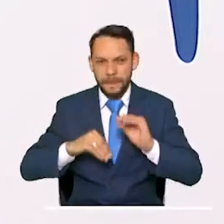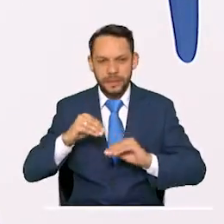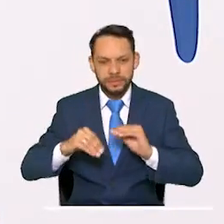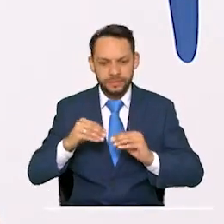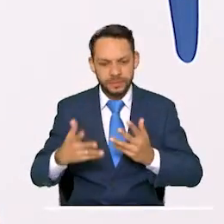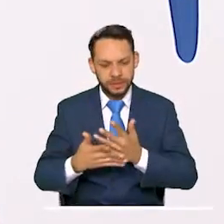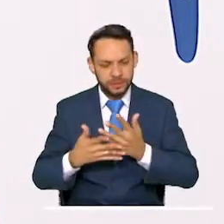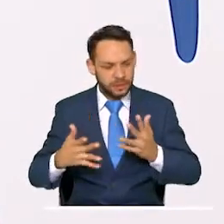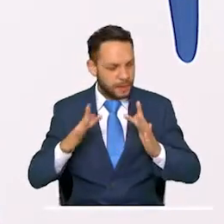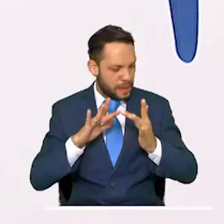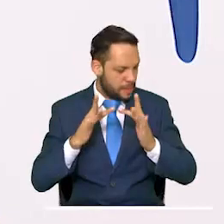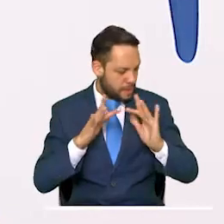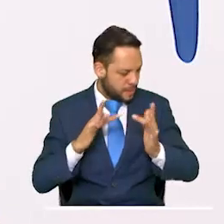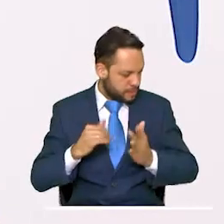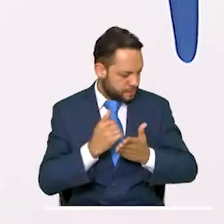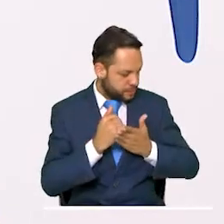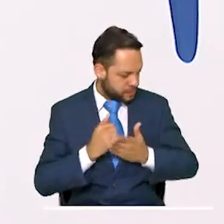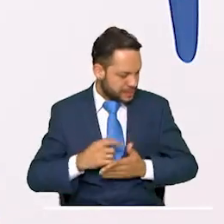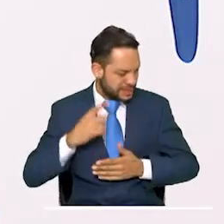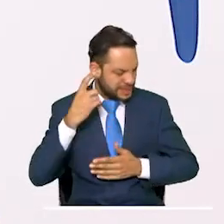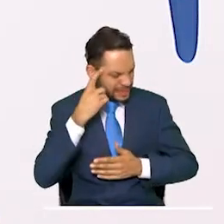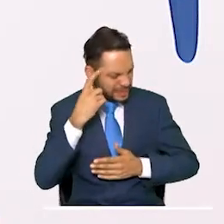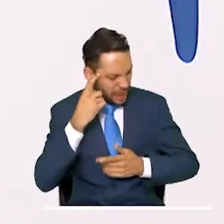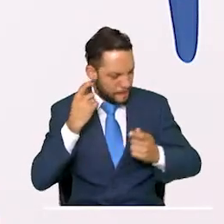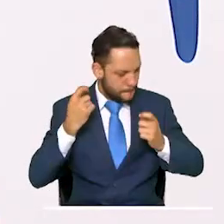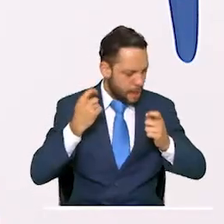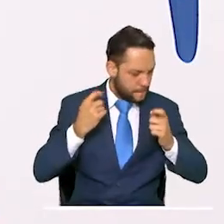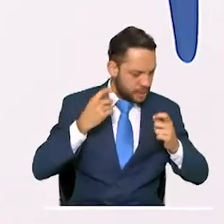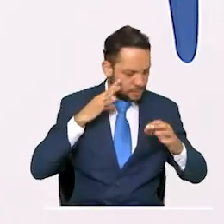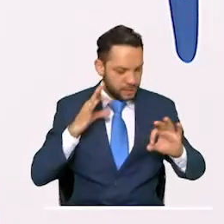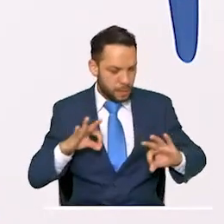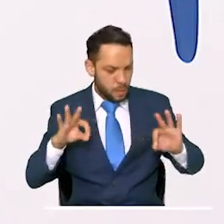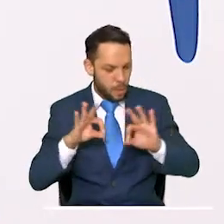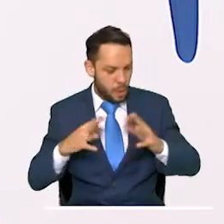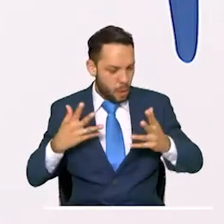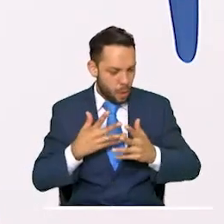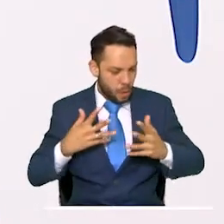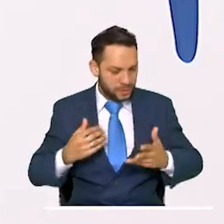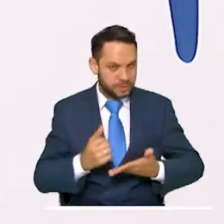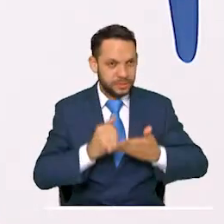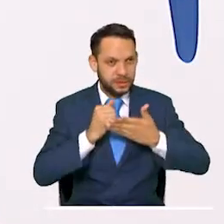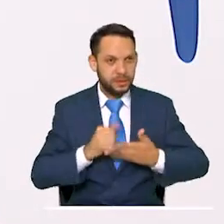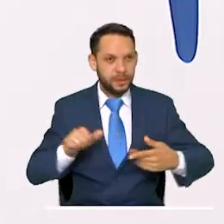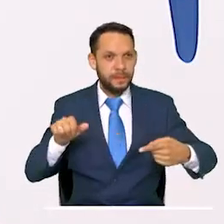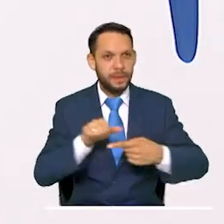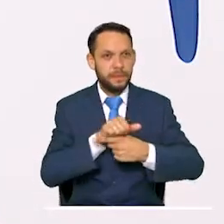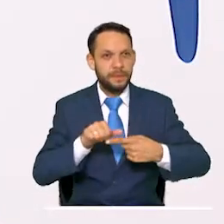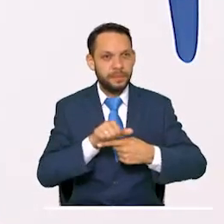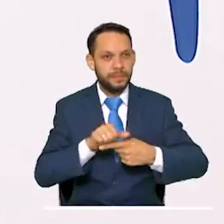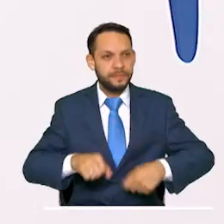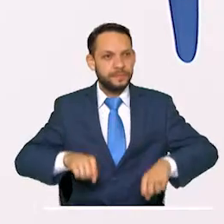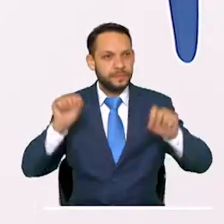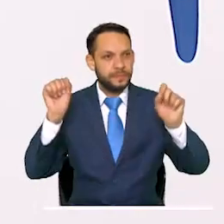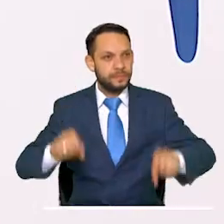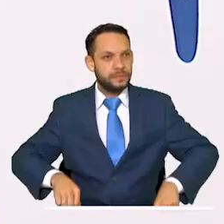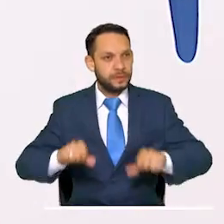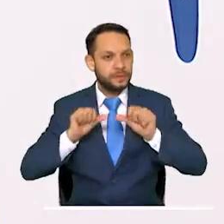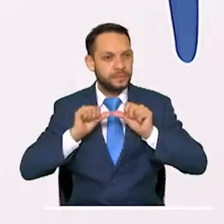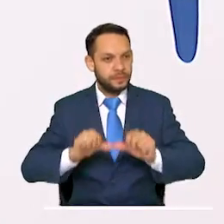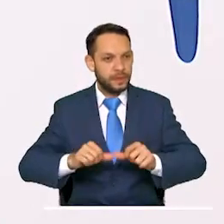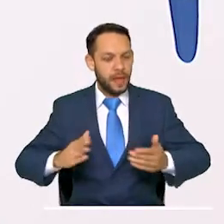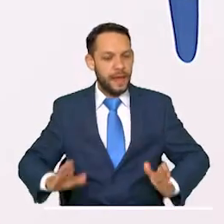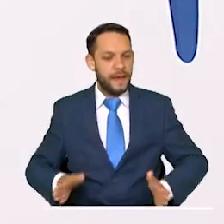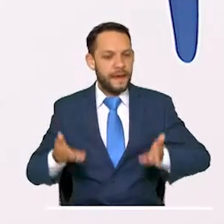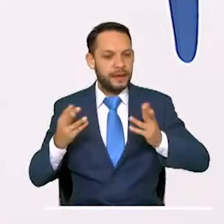un neurotransmisor, el sistema inmunológico, el insomnio, tantas patologías, y poder entender los beneficios